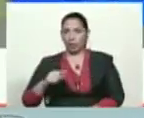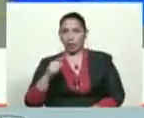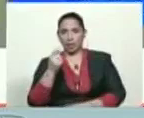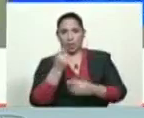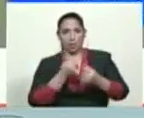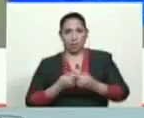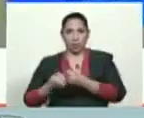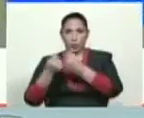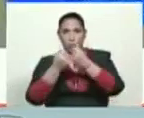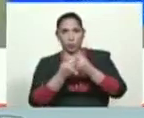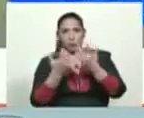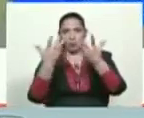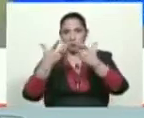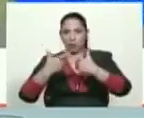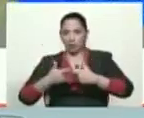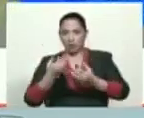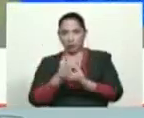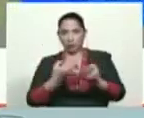correctamente